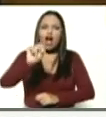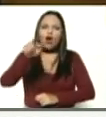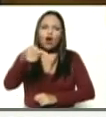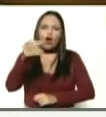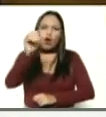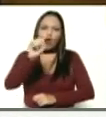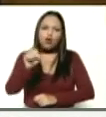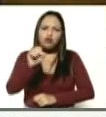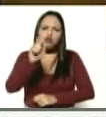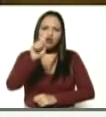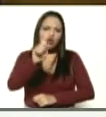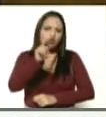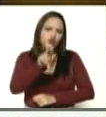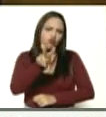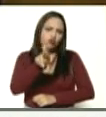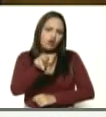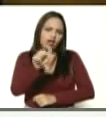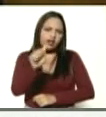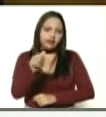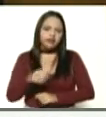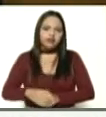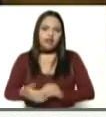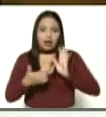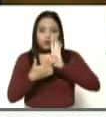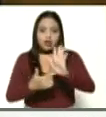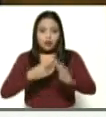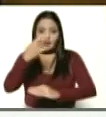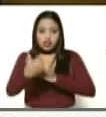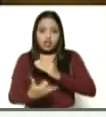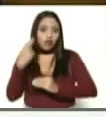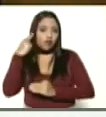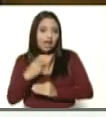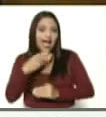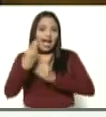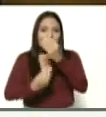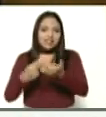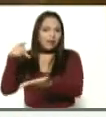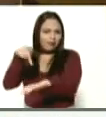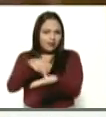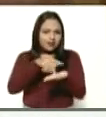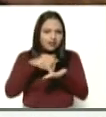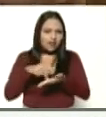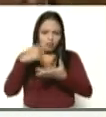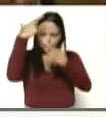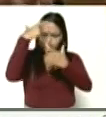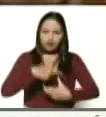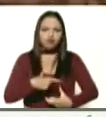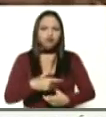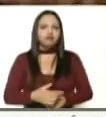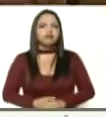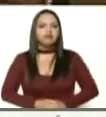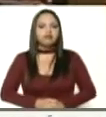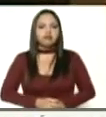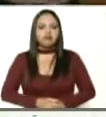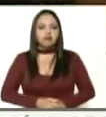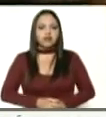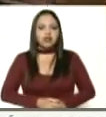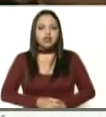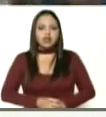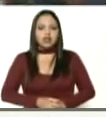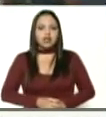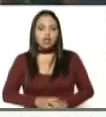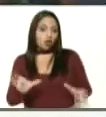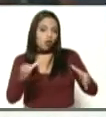a presentar el proyecto bolivariano, otra vez se hacen presentes la postura de esta dinámica